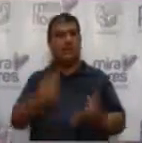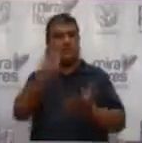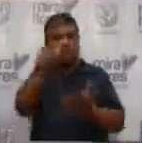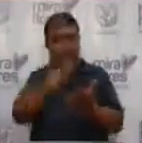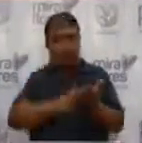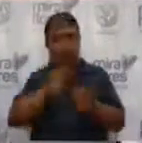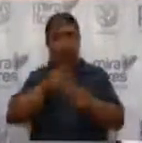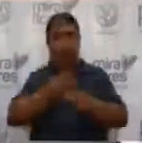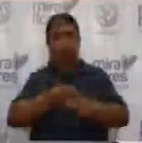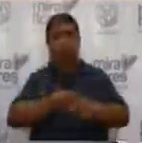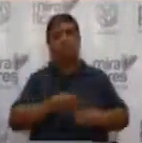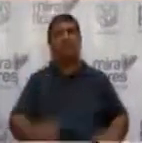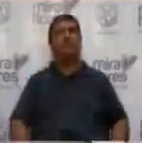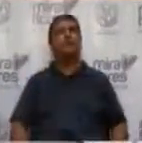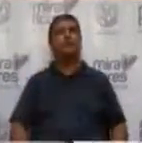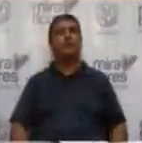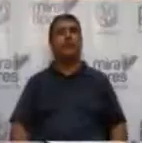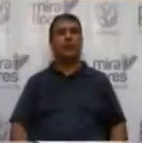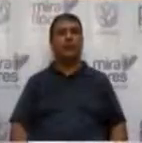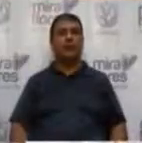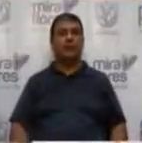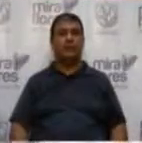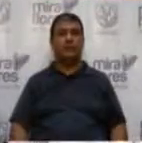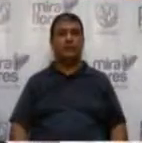la lista del caso.